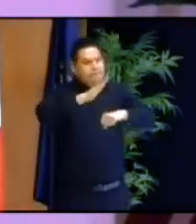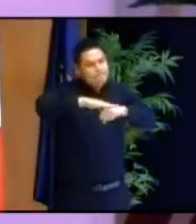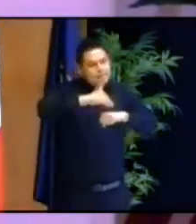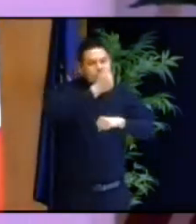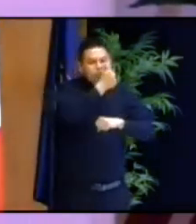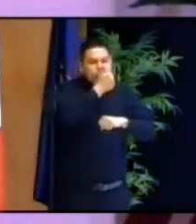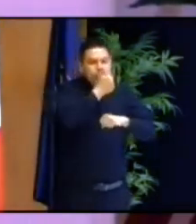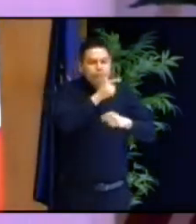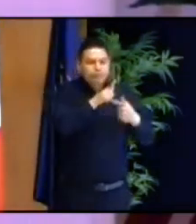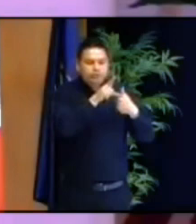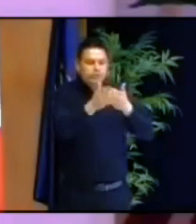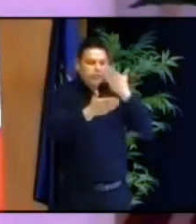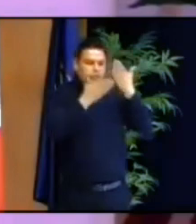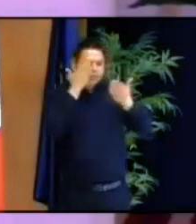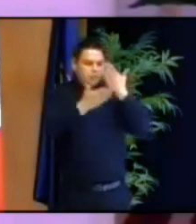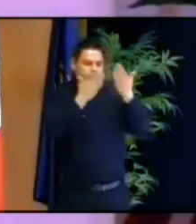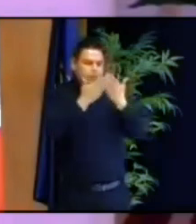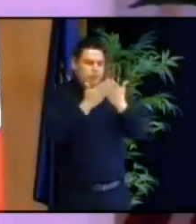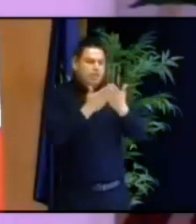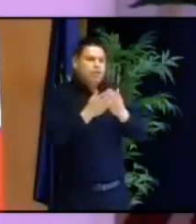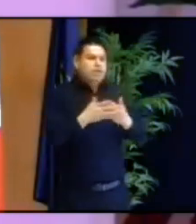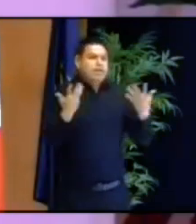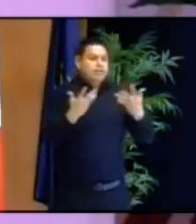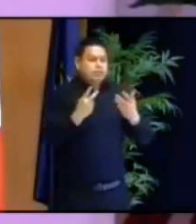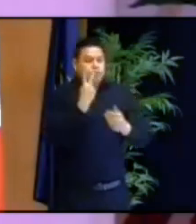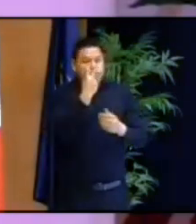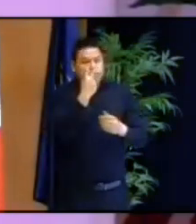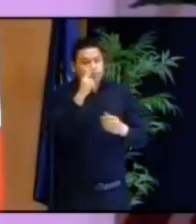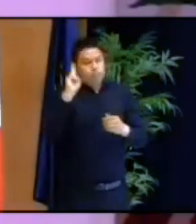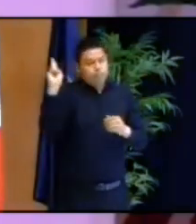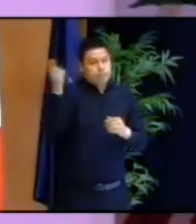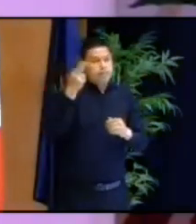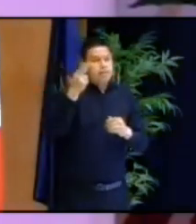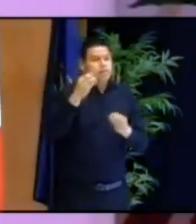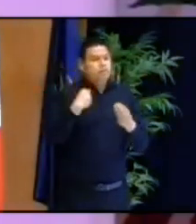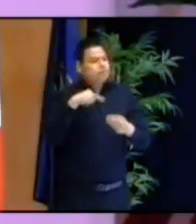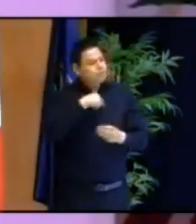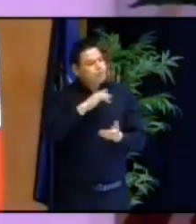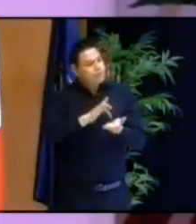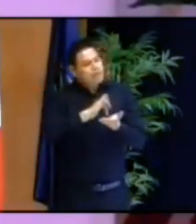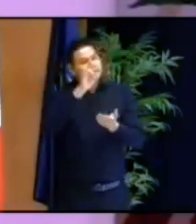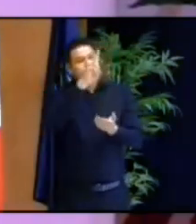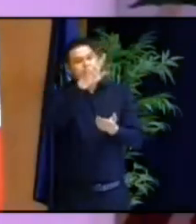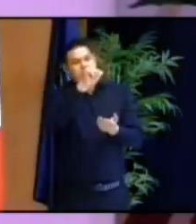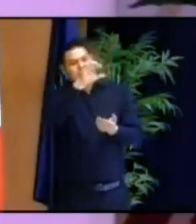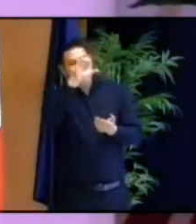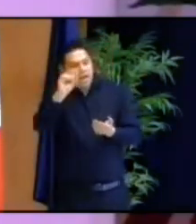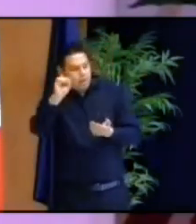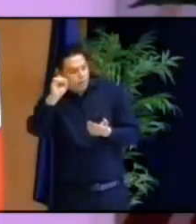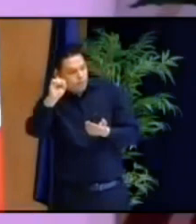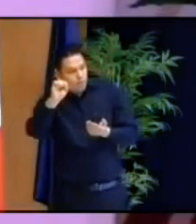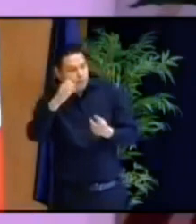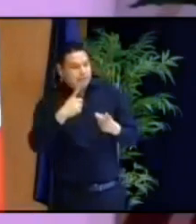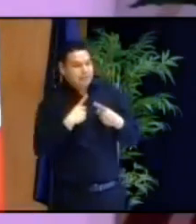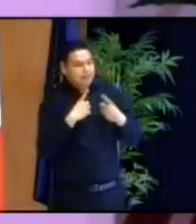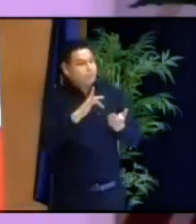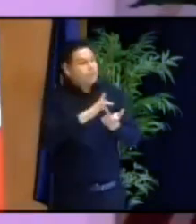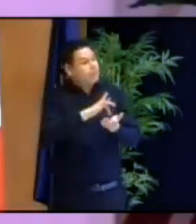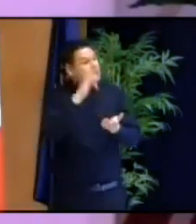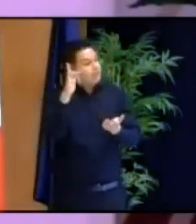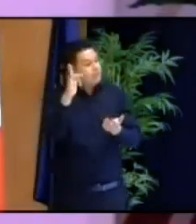creamos 2 universidades públicas. Y aquí agradecemos a la UAS porque fue muy importante en la creación de la